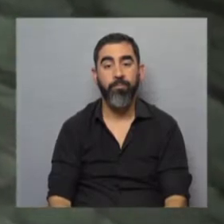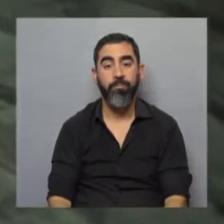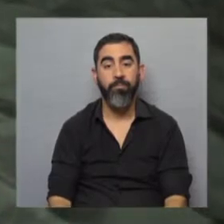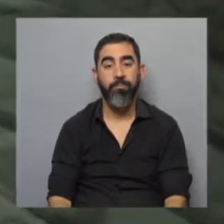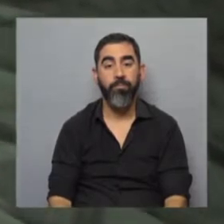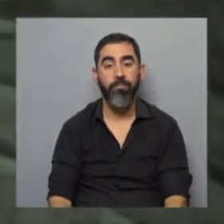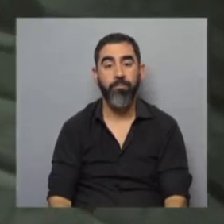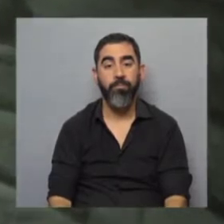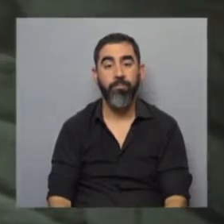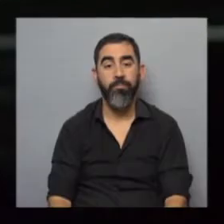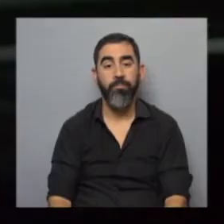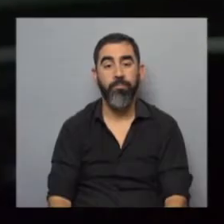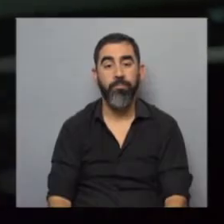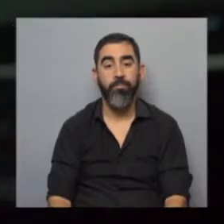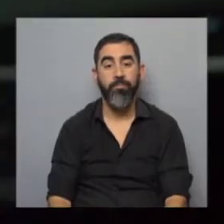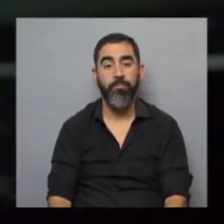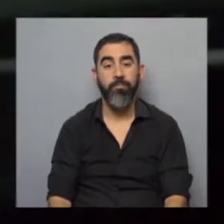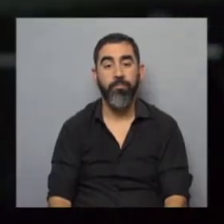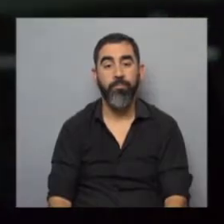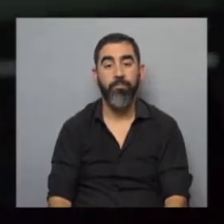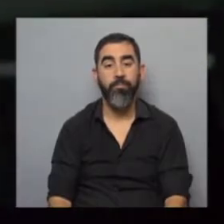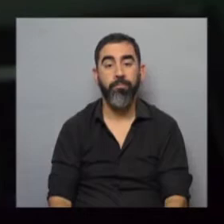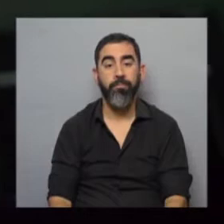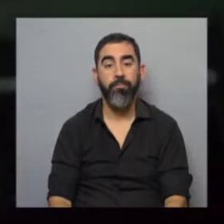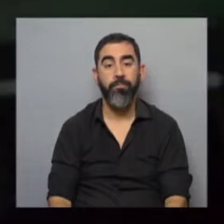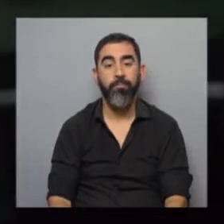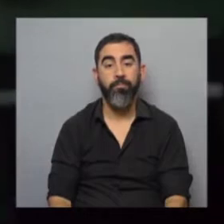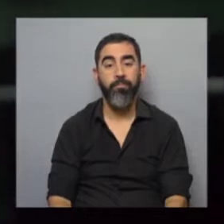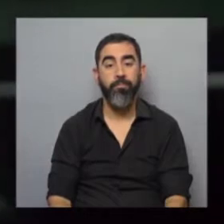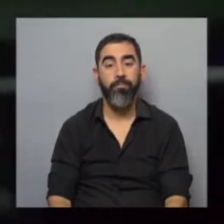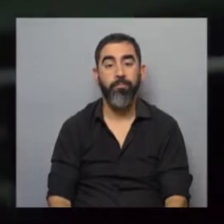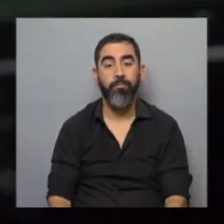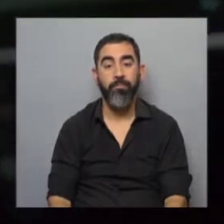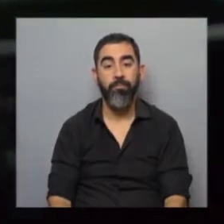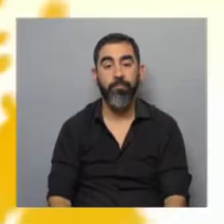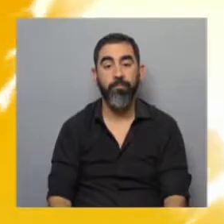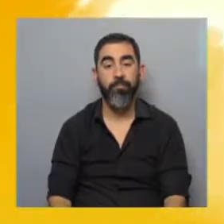And I think it's gonna be a long, long time.